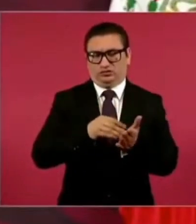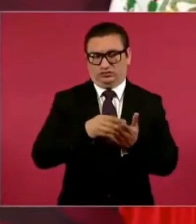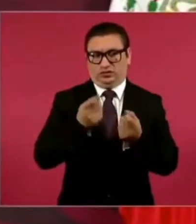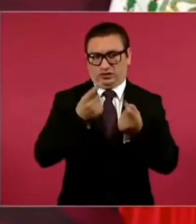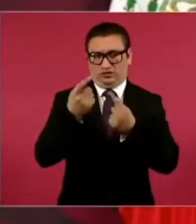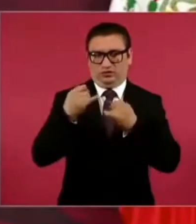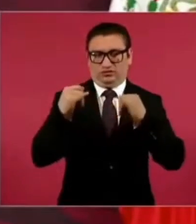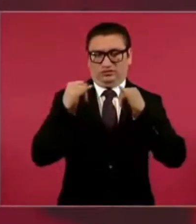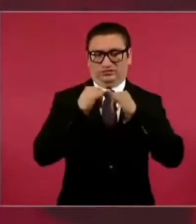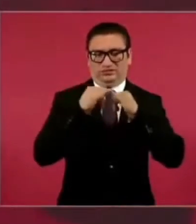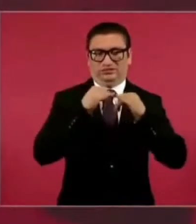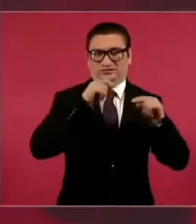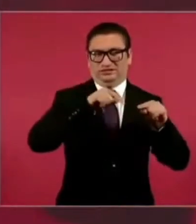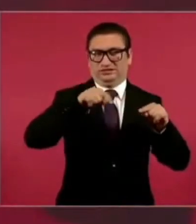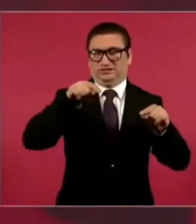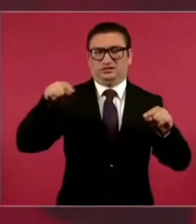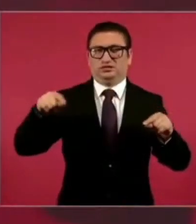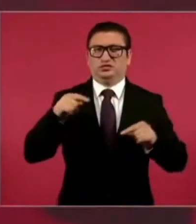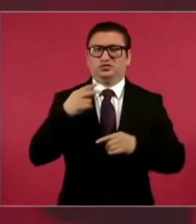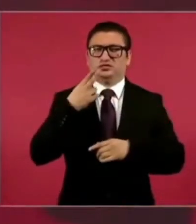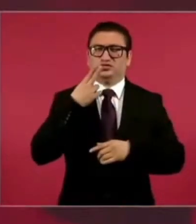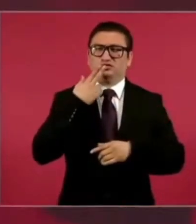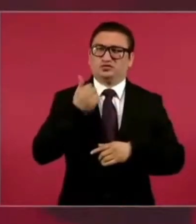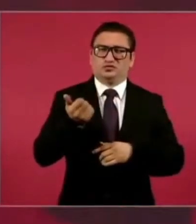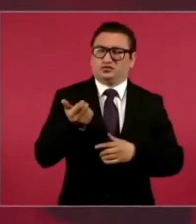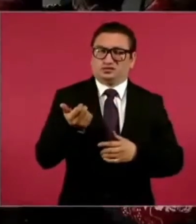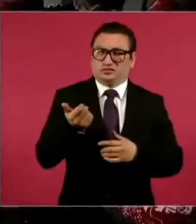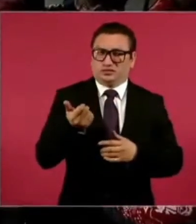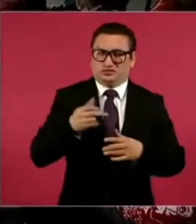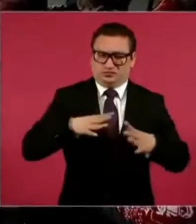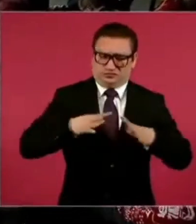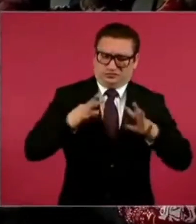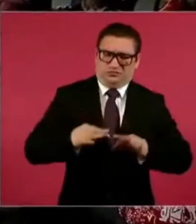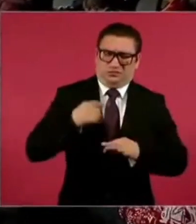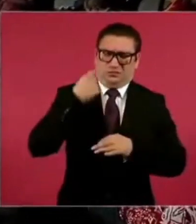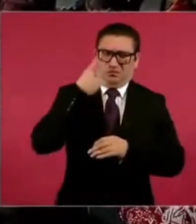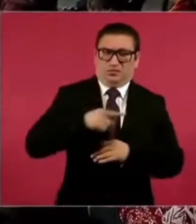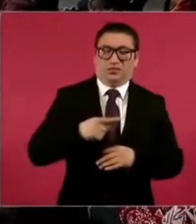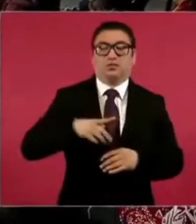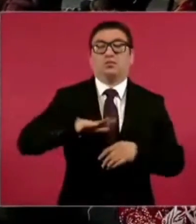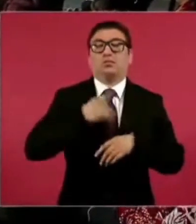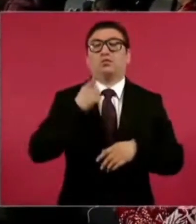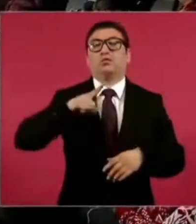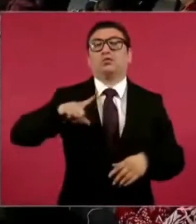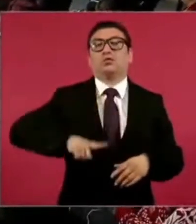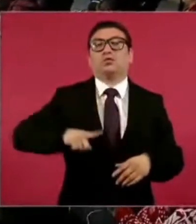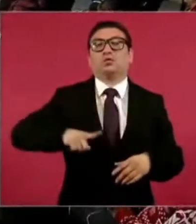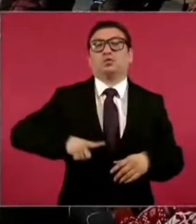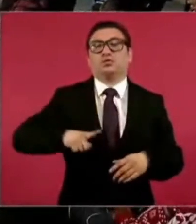instituciones que no sirven para nada. Era un gobierno